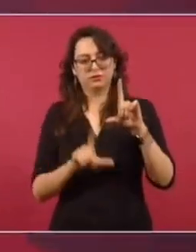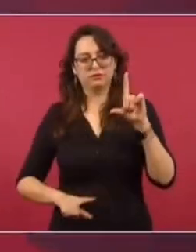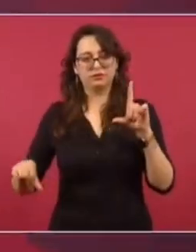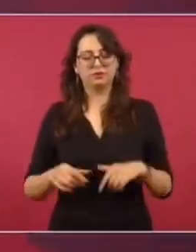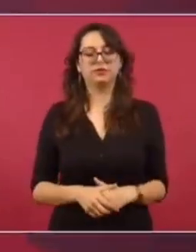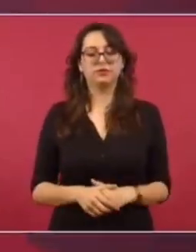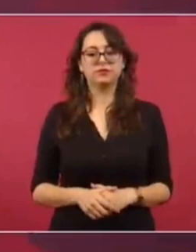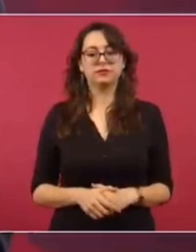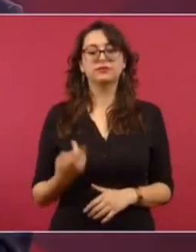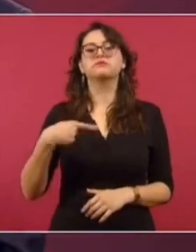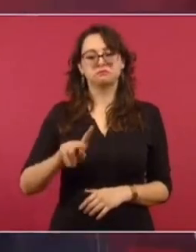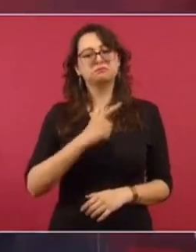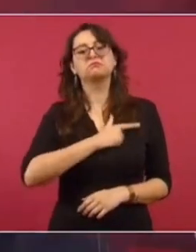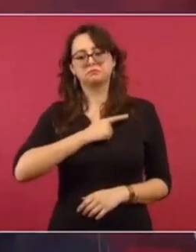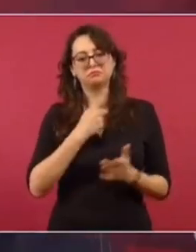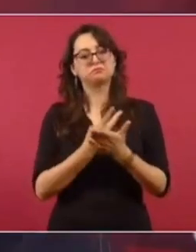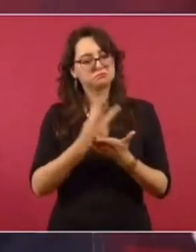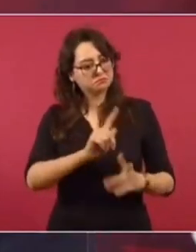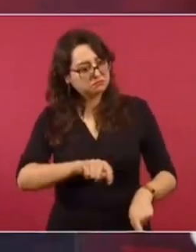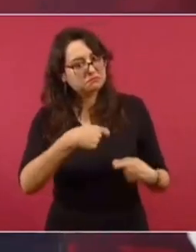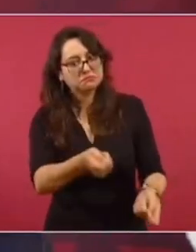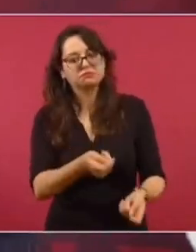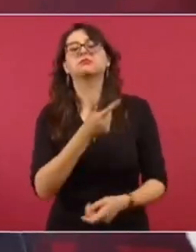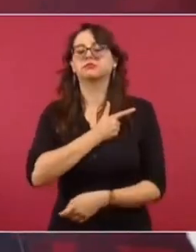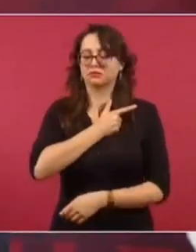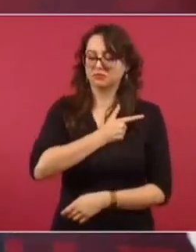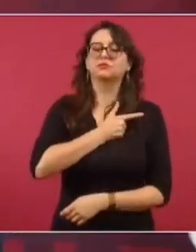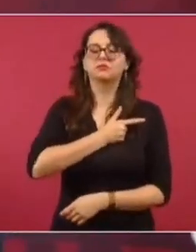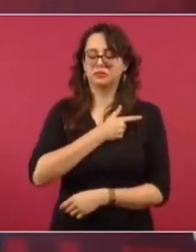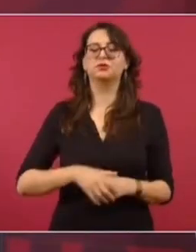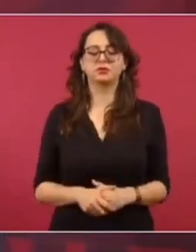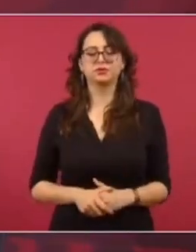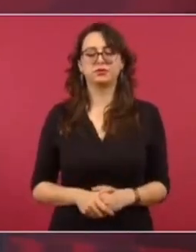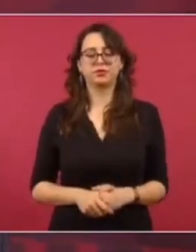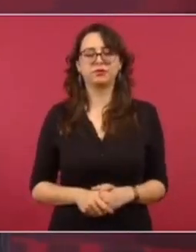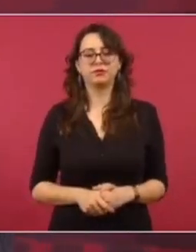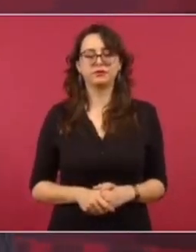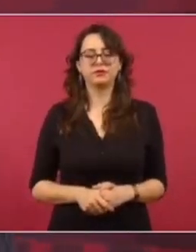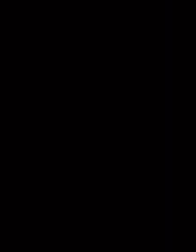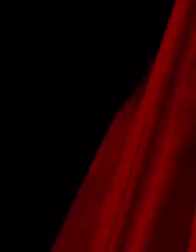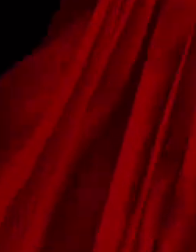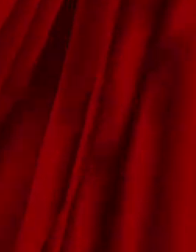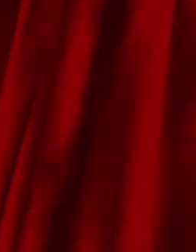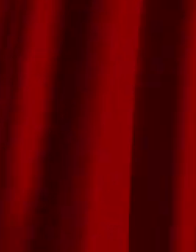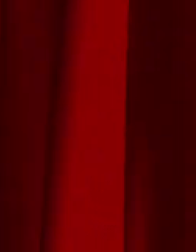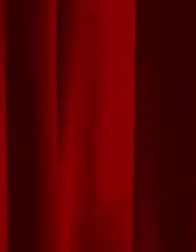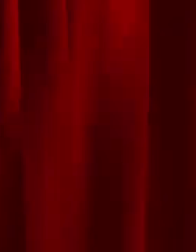presidencial. Pero sí me da mucho gusto que se haya entregado la medalla Belisario Domínguez a Elenita.